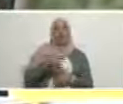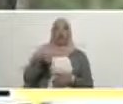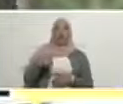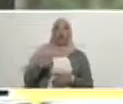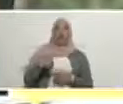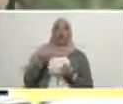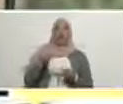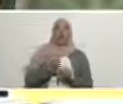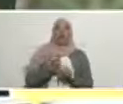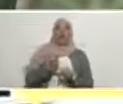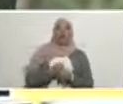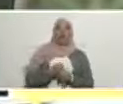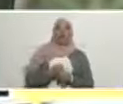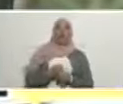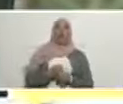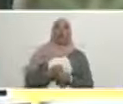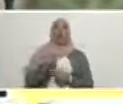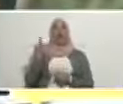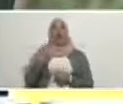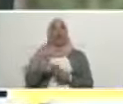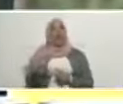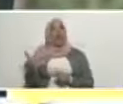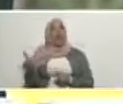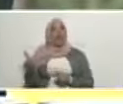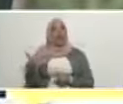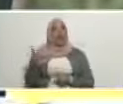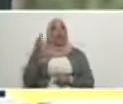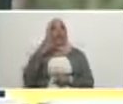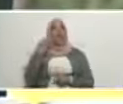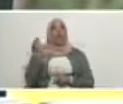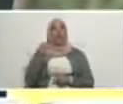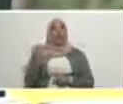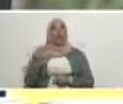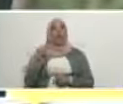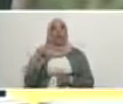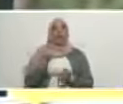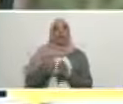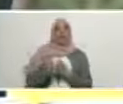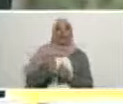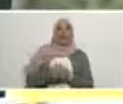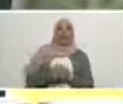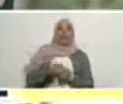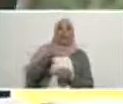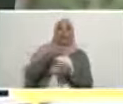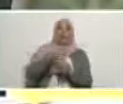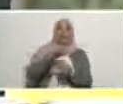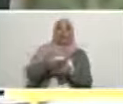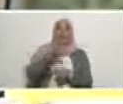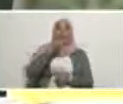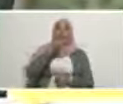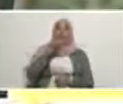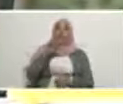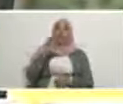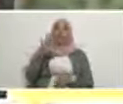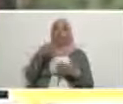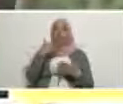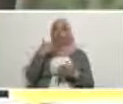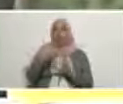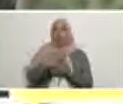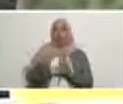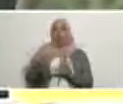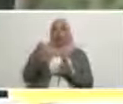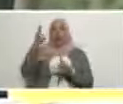en nuestra mismidad? Por ejemplo, ¿qué diferencia a una joven que es de Pedregal, de Falcón, con un joven que viene, por ejemplo, del